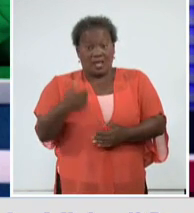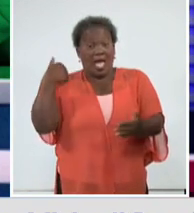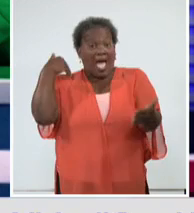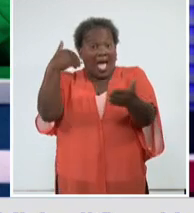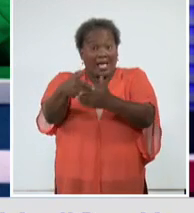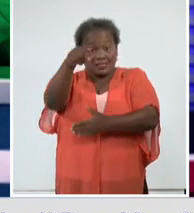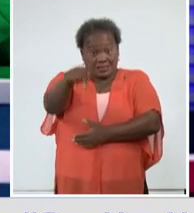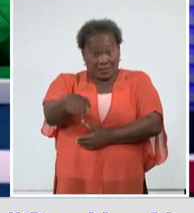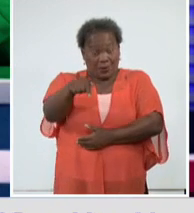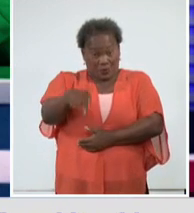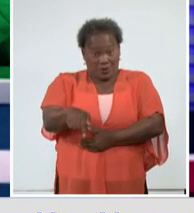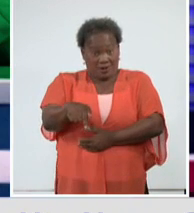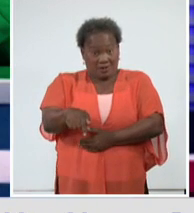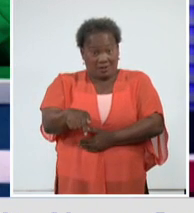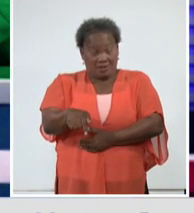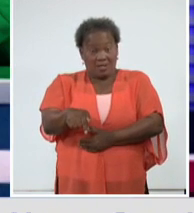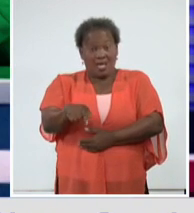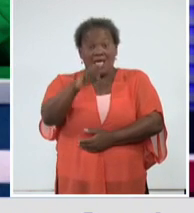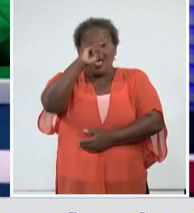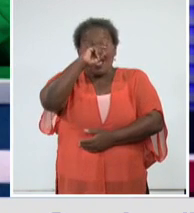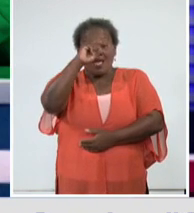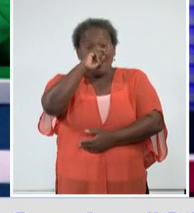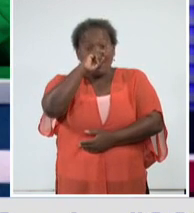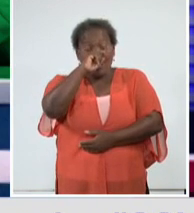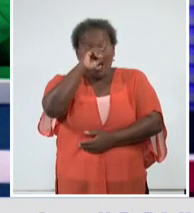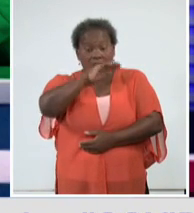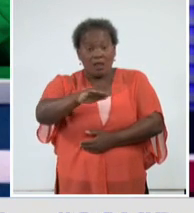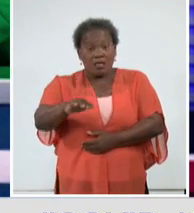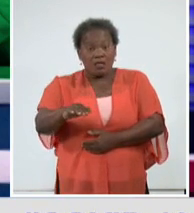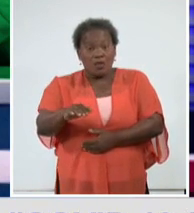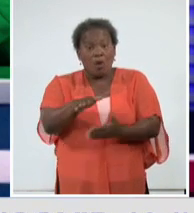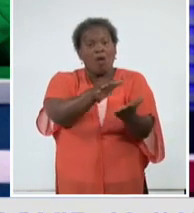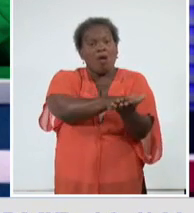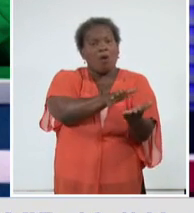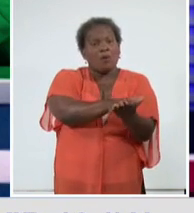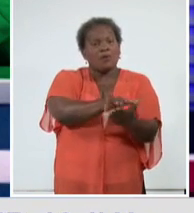Pepe, pues en las edades pediátricas se acumulan